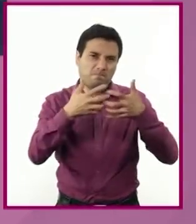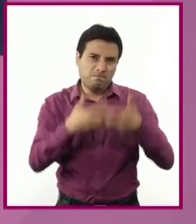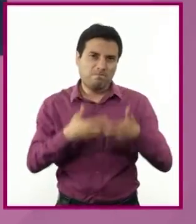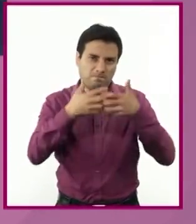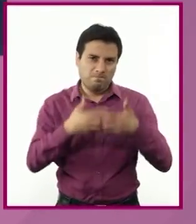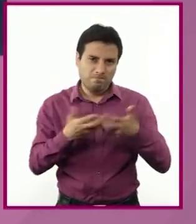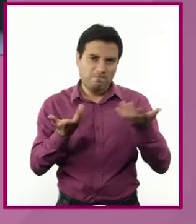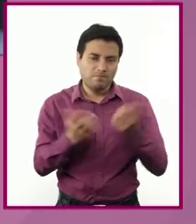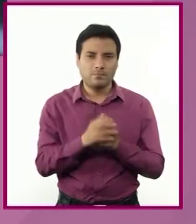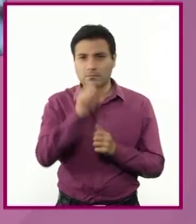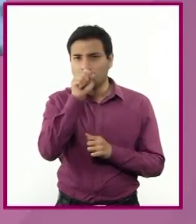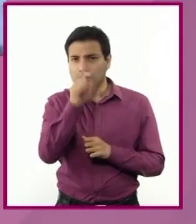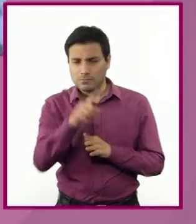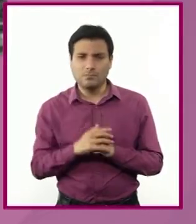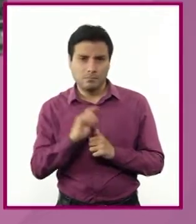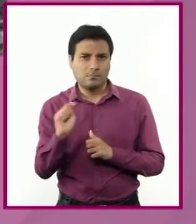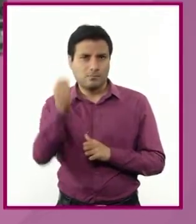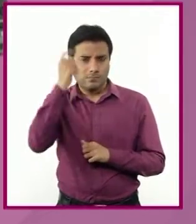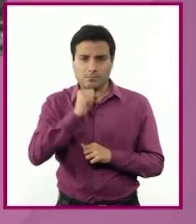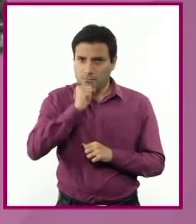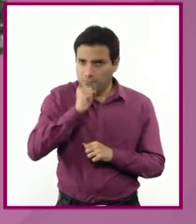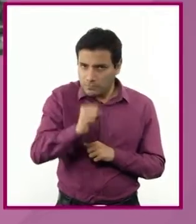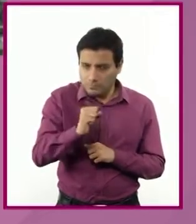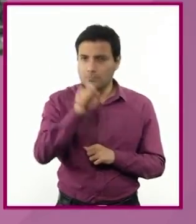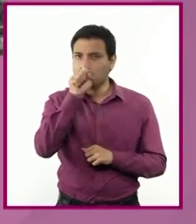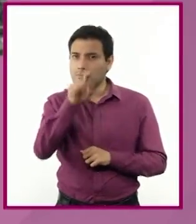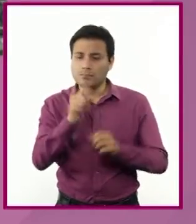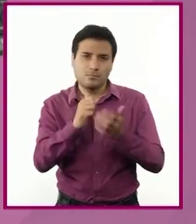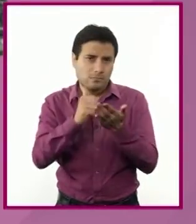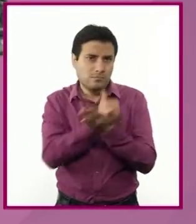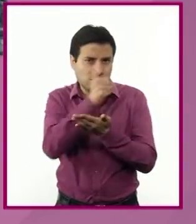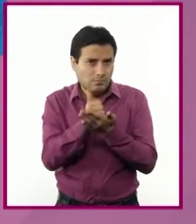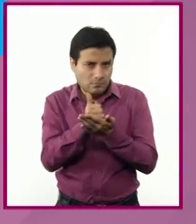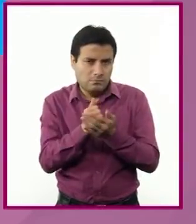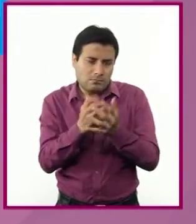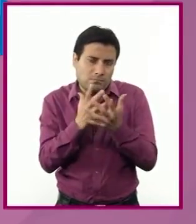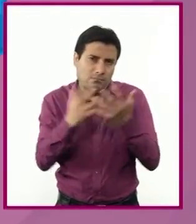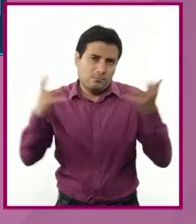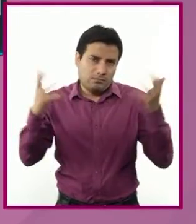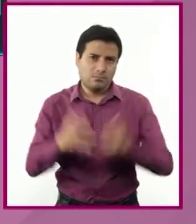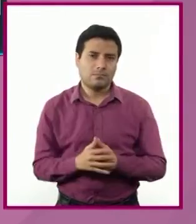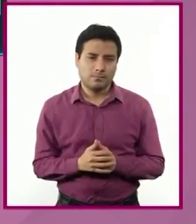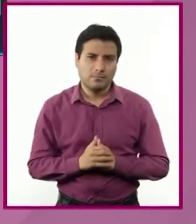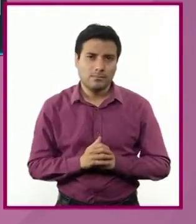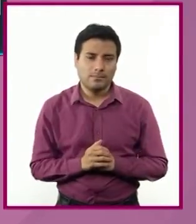comercial, adelantos tecnológicos y alto grado de urbanización.